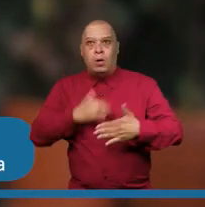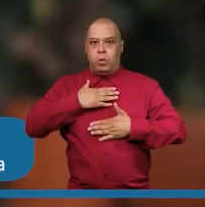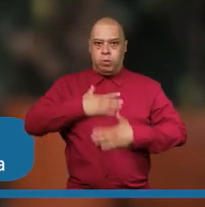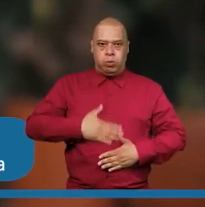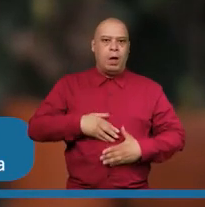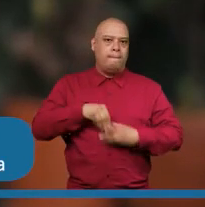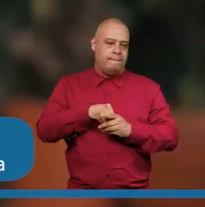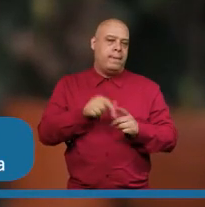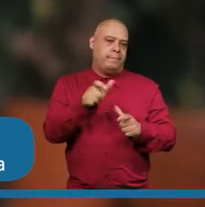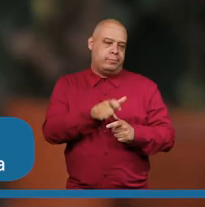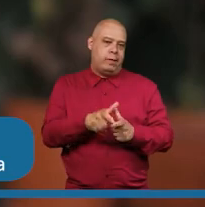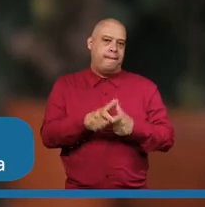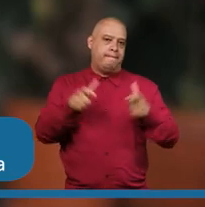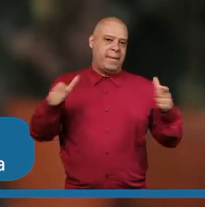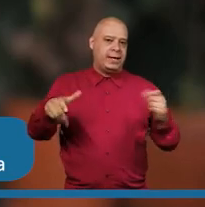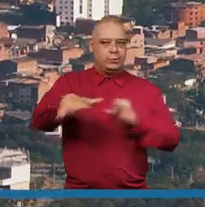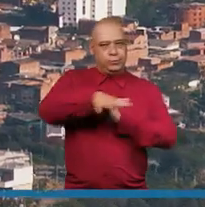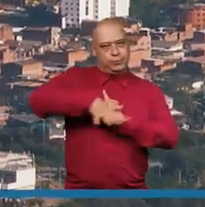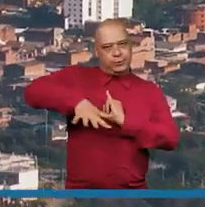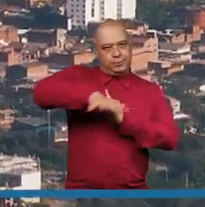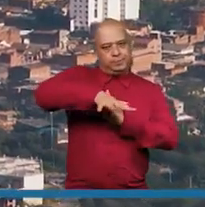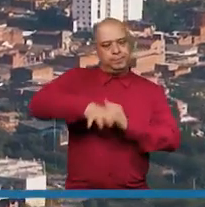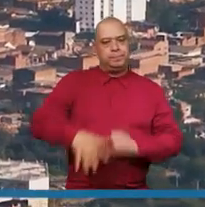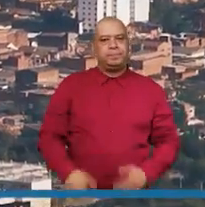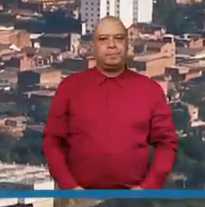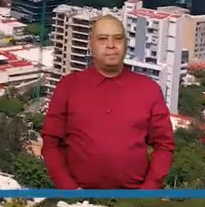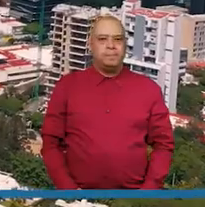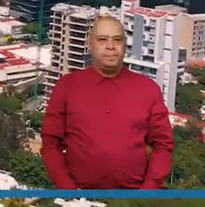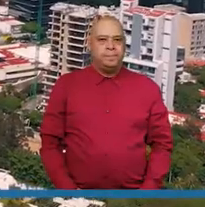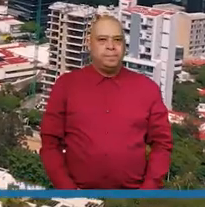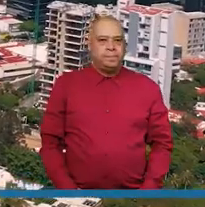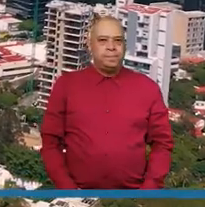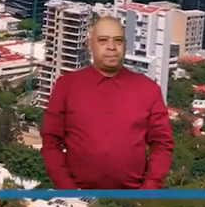concentra la mayor parte de la población.